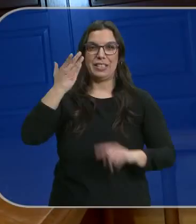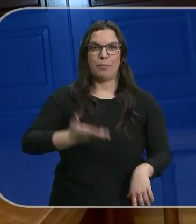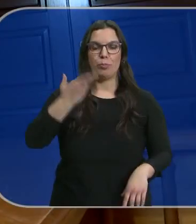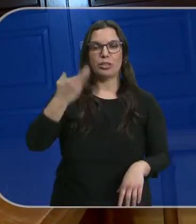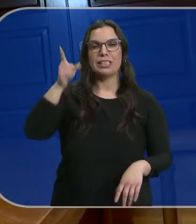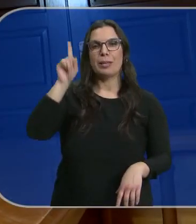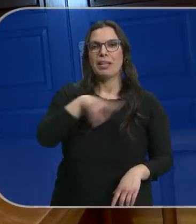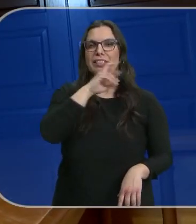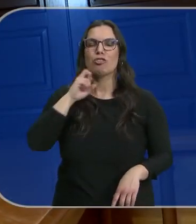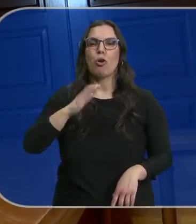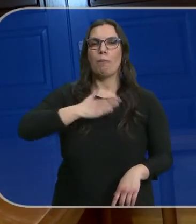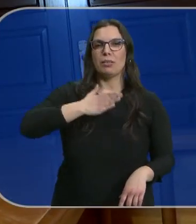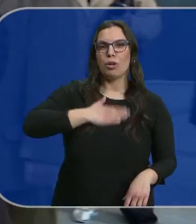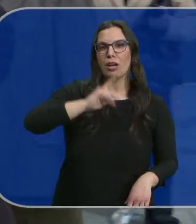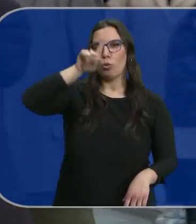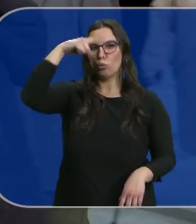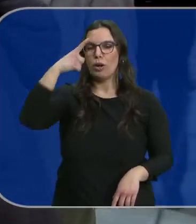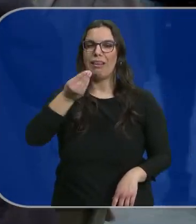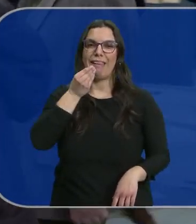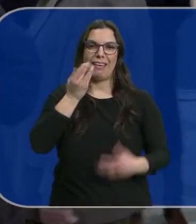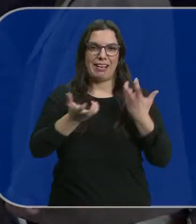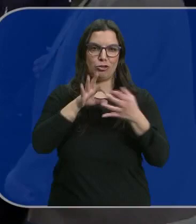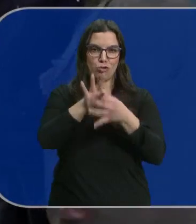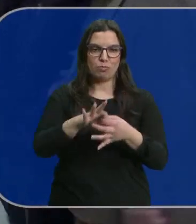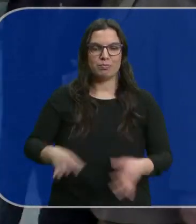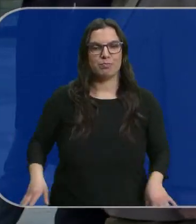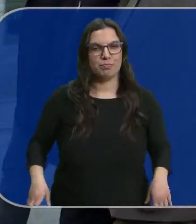de sus tesoros patrimoniales, culturales y gastronómicos.